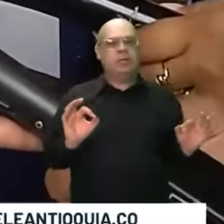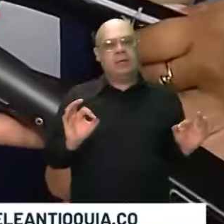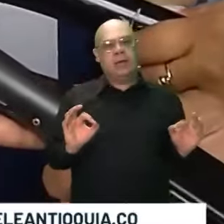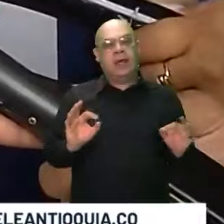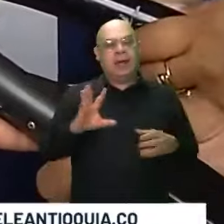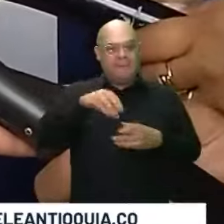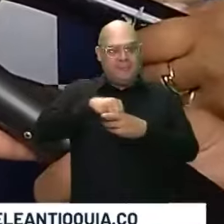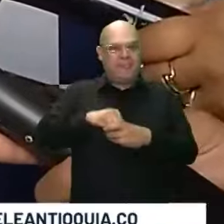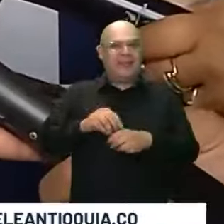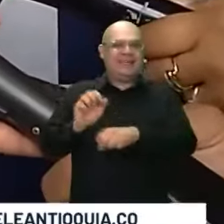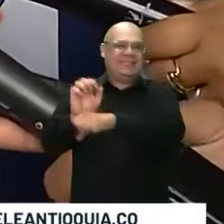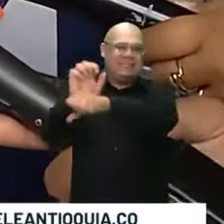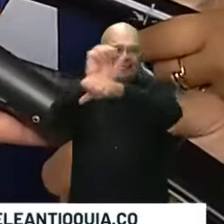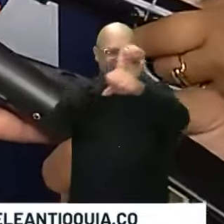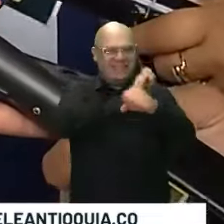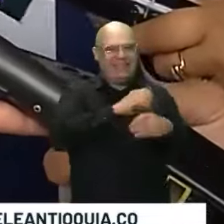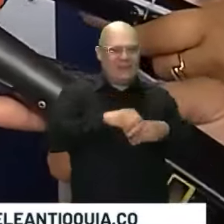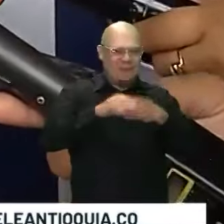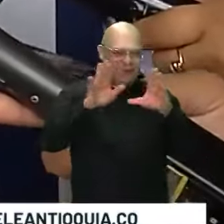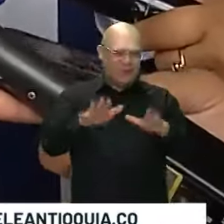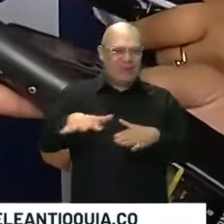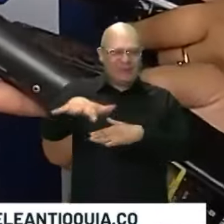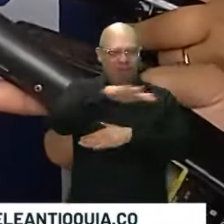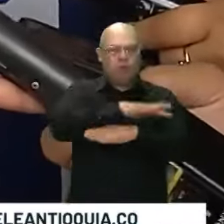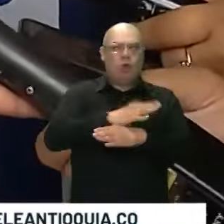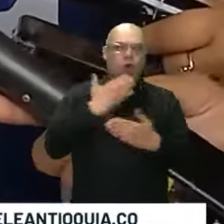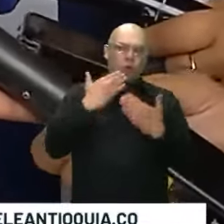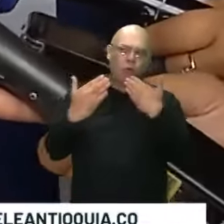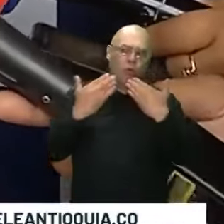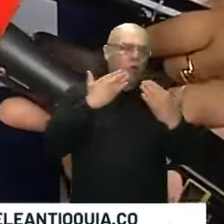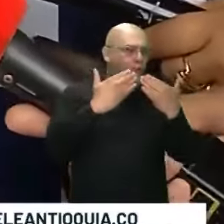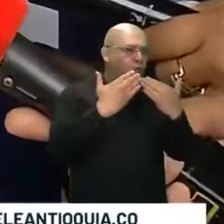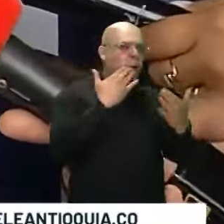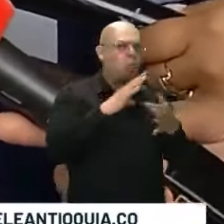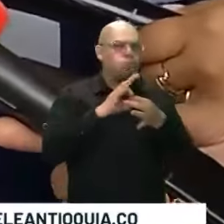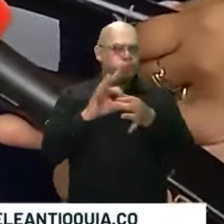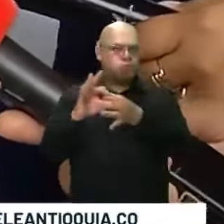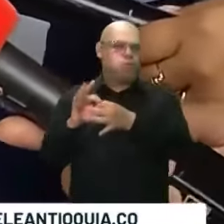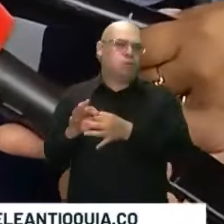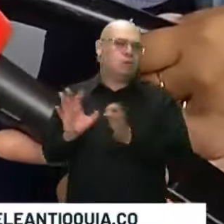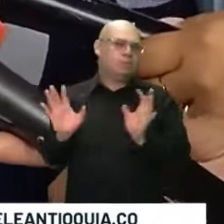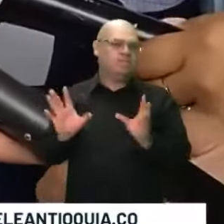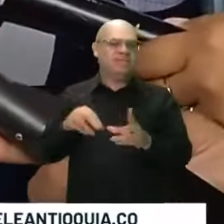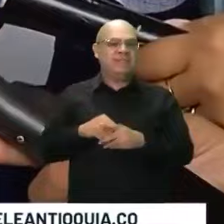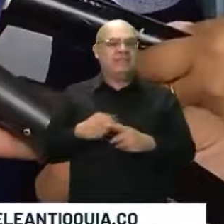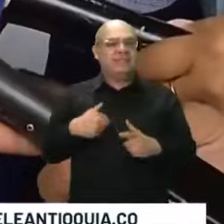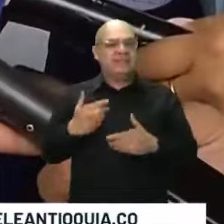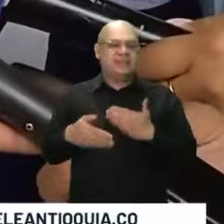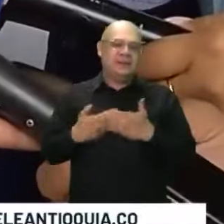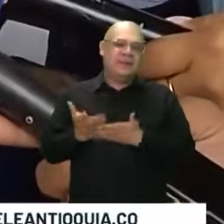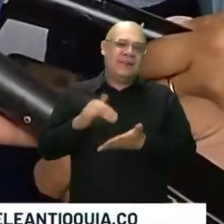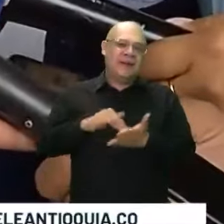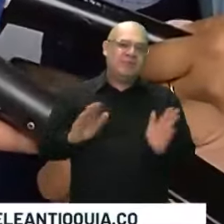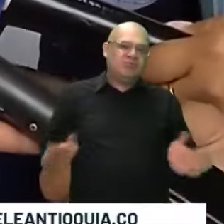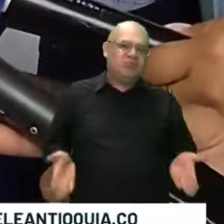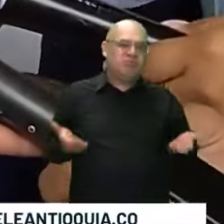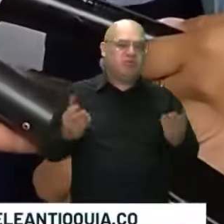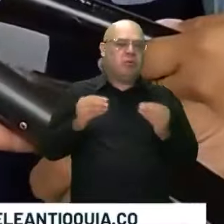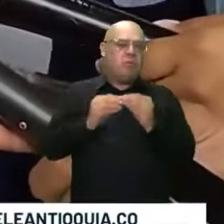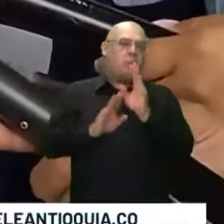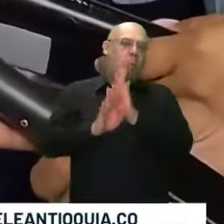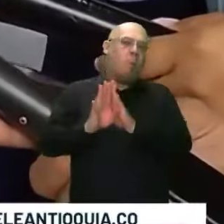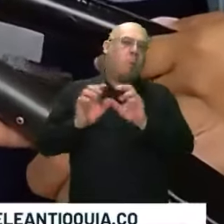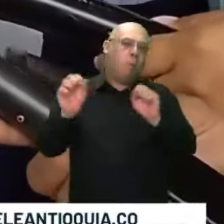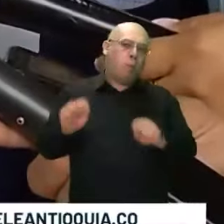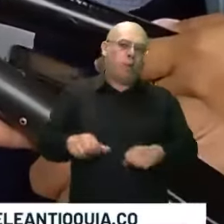y en las diferentes instituciones del conglomerado público. Eso nos va a tomar algún tiempo, pero se puede recuperar. Pues, ¿cuál es la